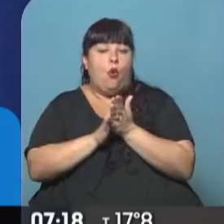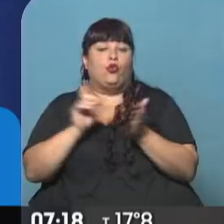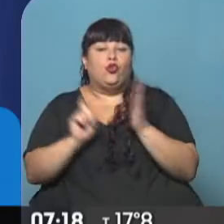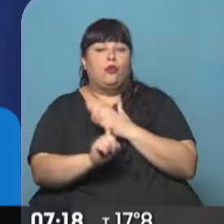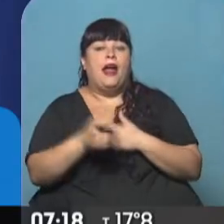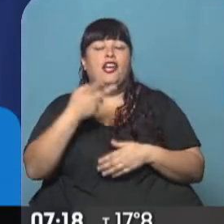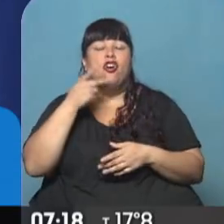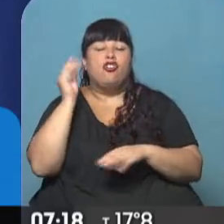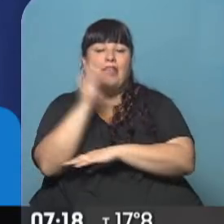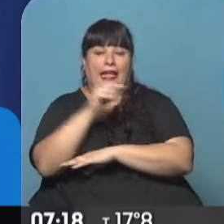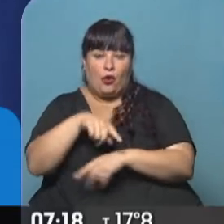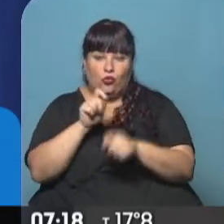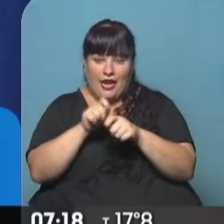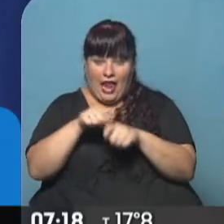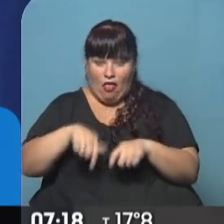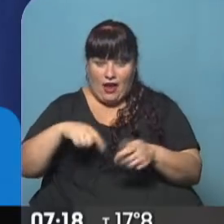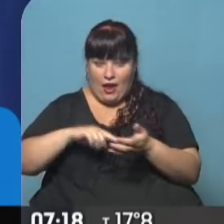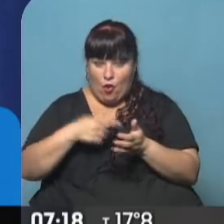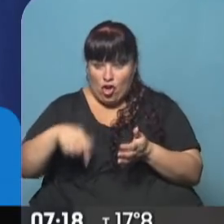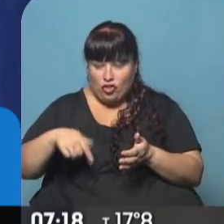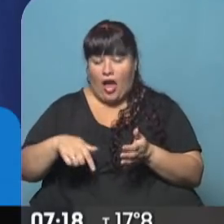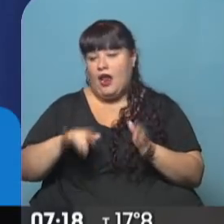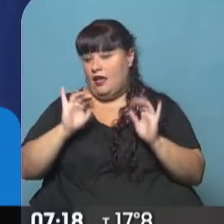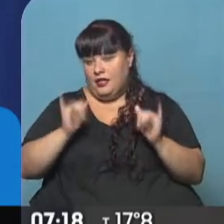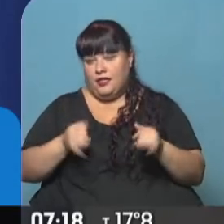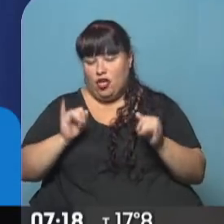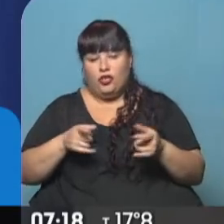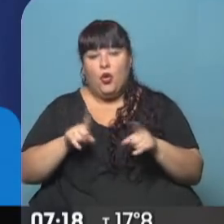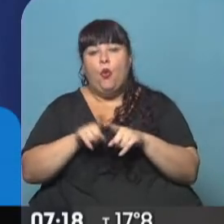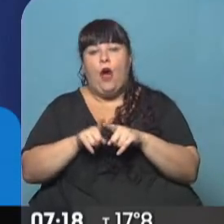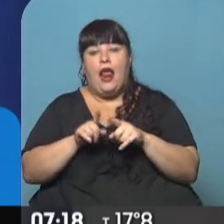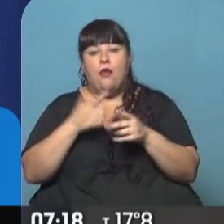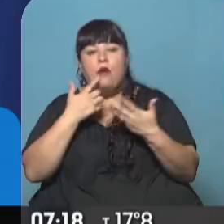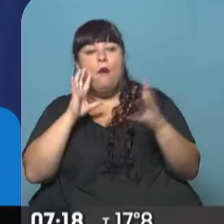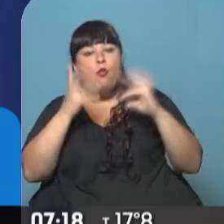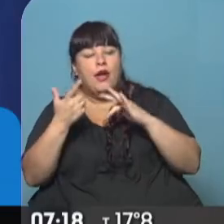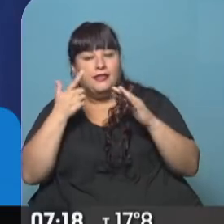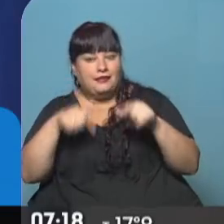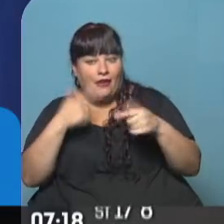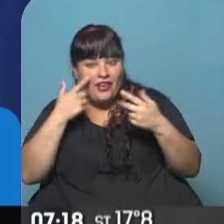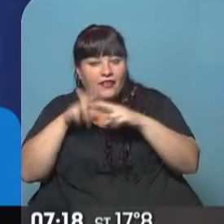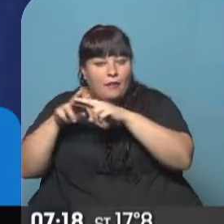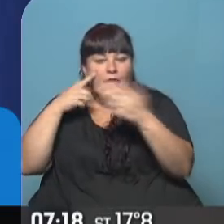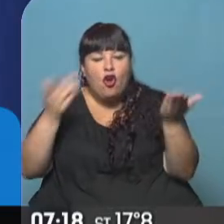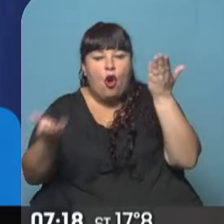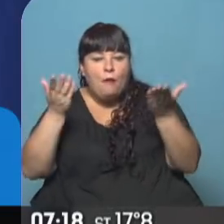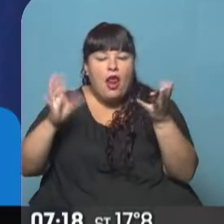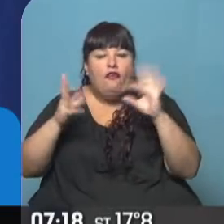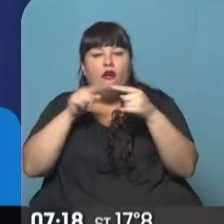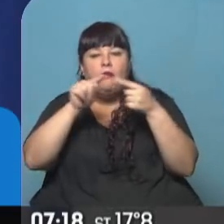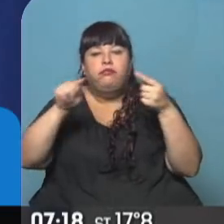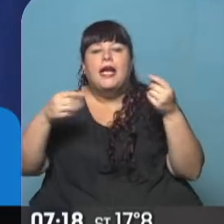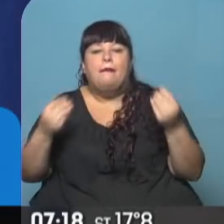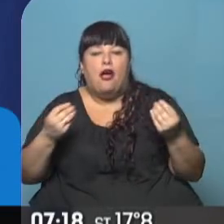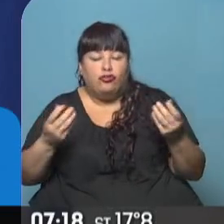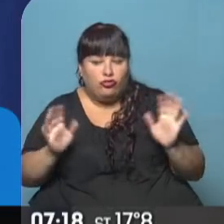Santa Cruz, que está en reparaciones acá en el SINAR en Buenos Aires, no deja de ser como una maqueta viva para apreciar qué pudo